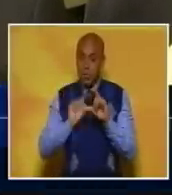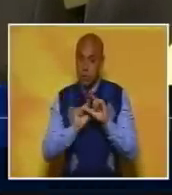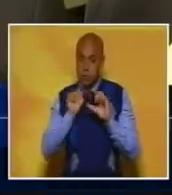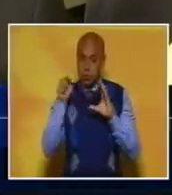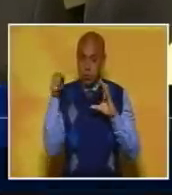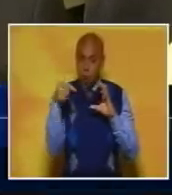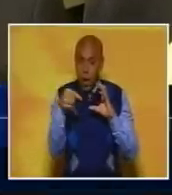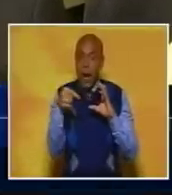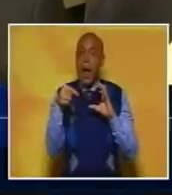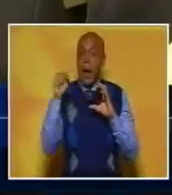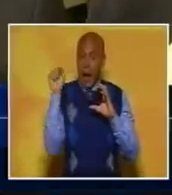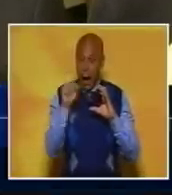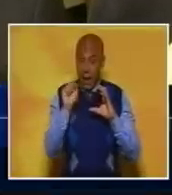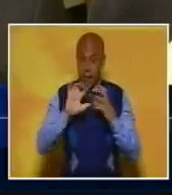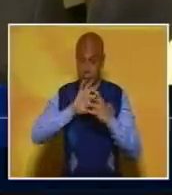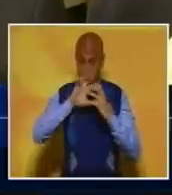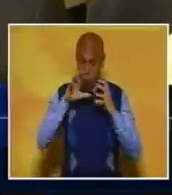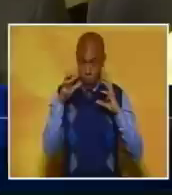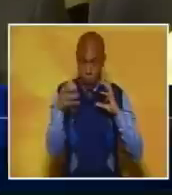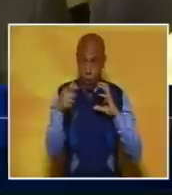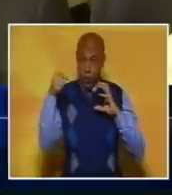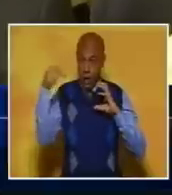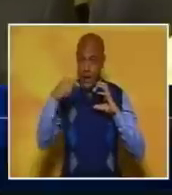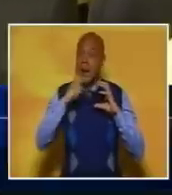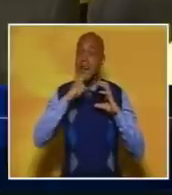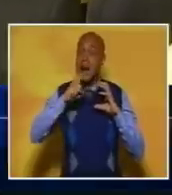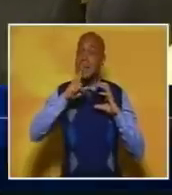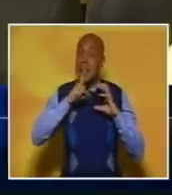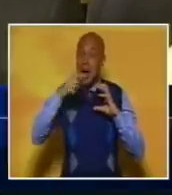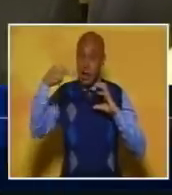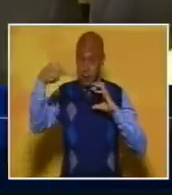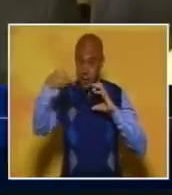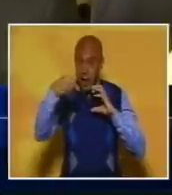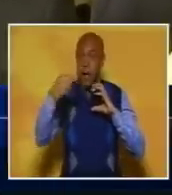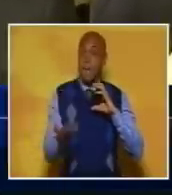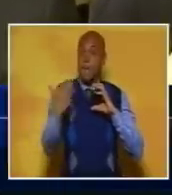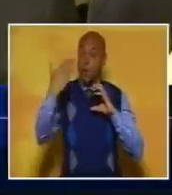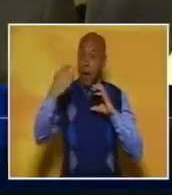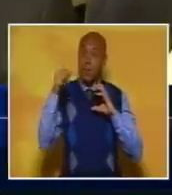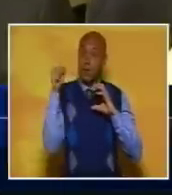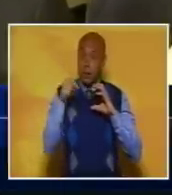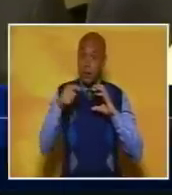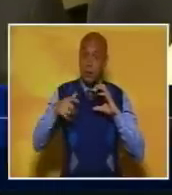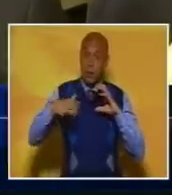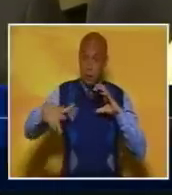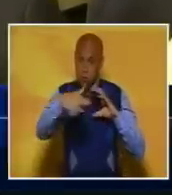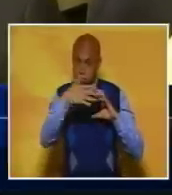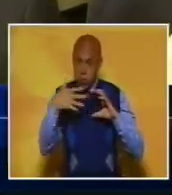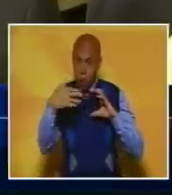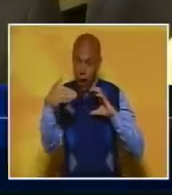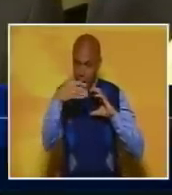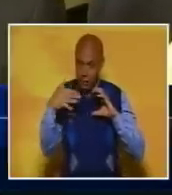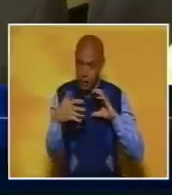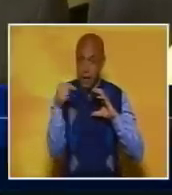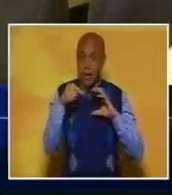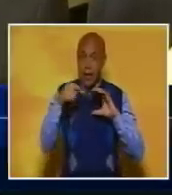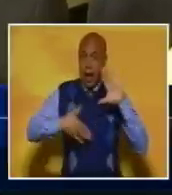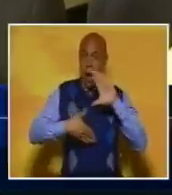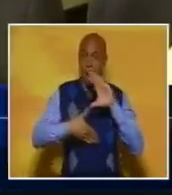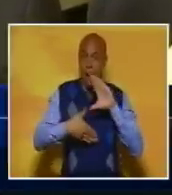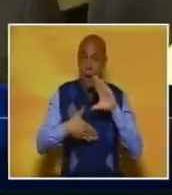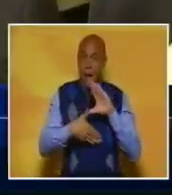porque Qatar tiene una posición estratégica importantísima en una ruta cierta entre